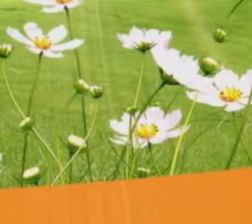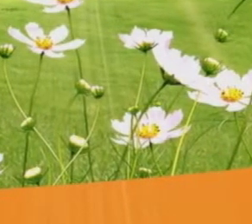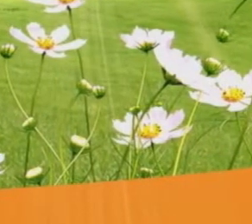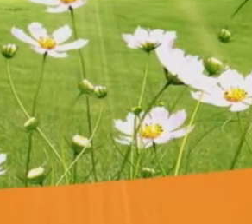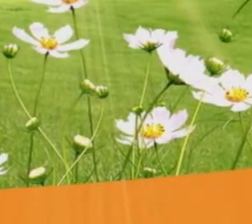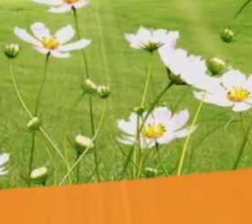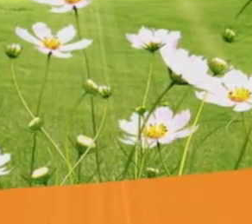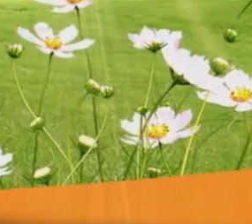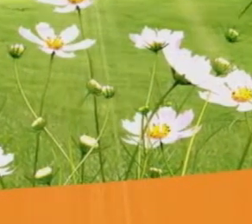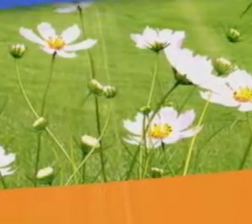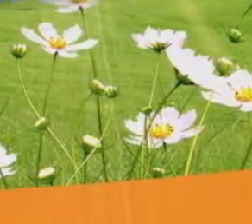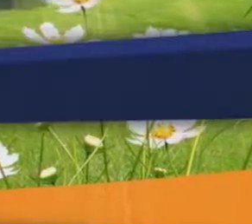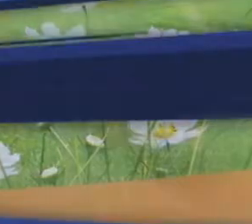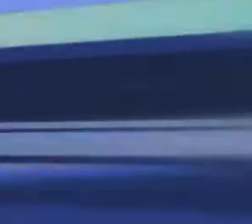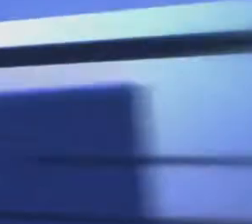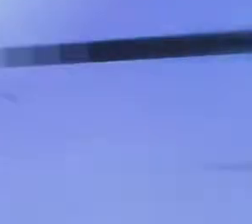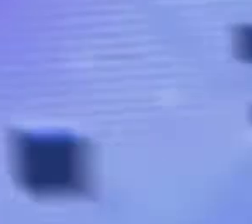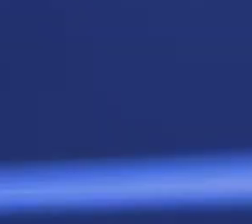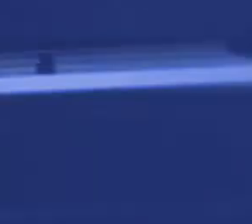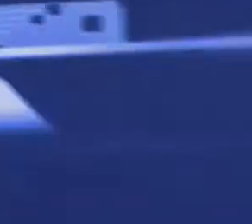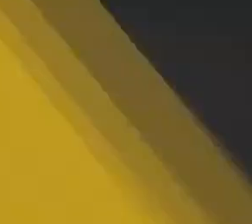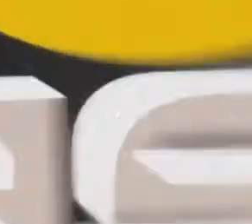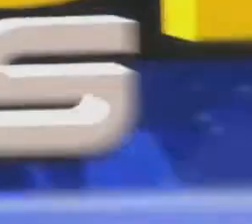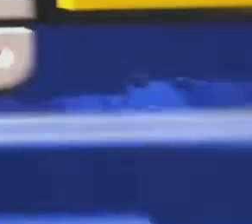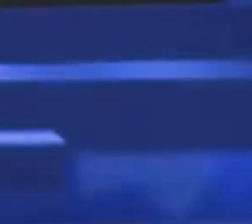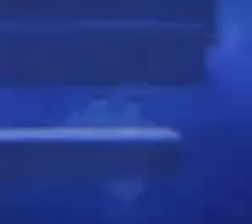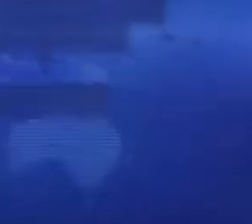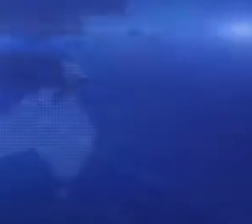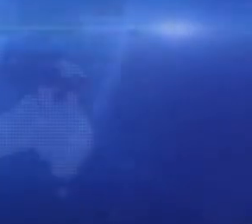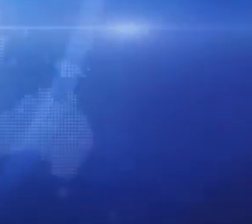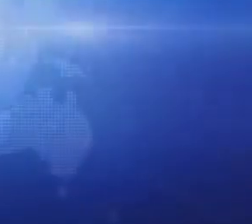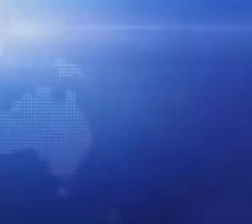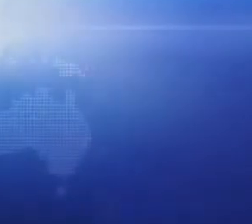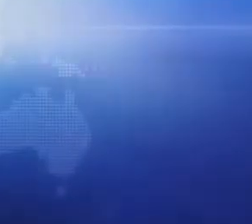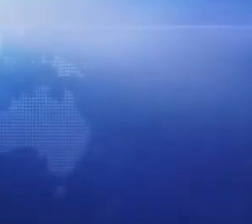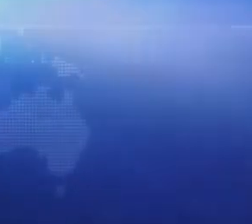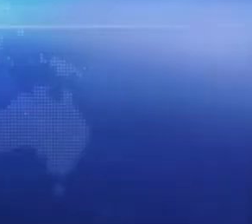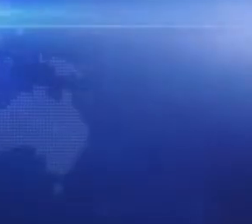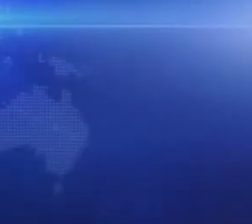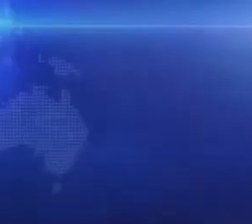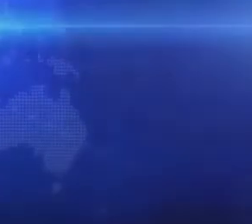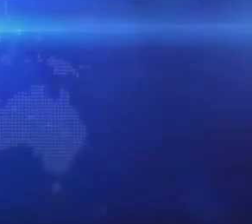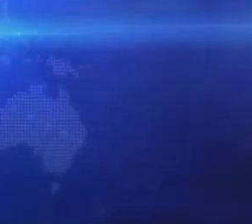líder en limpieza. Enlace Noticias, lo que usted quiere ver.